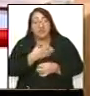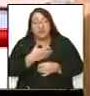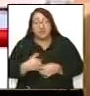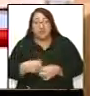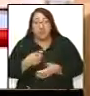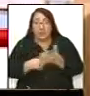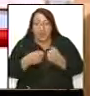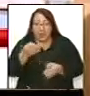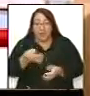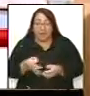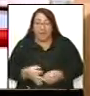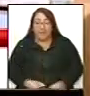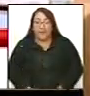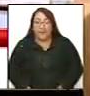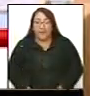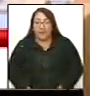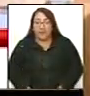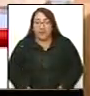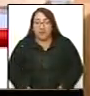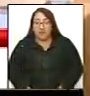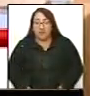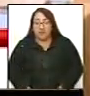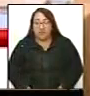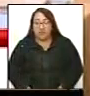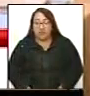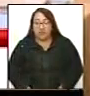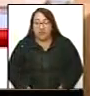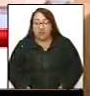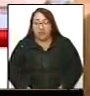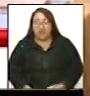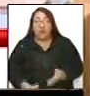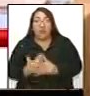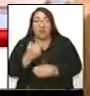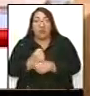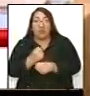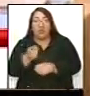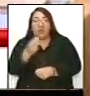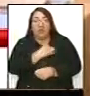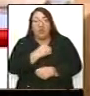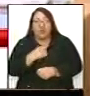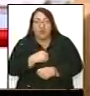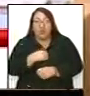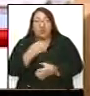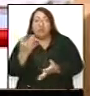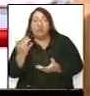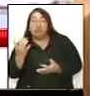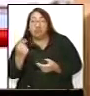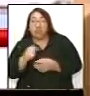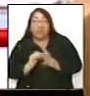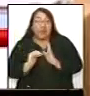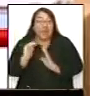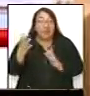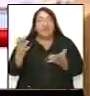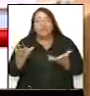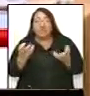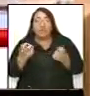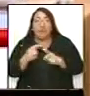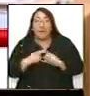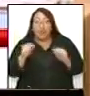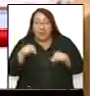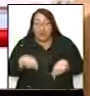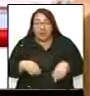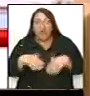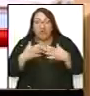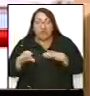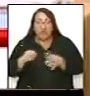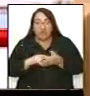es que estamos ante una nueva gestión ministerial y la expectativa puede ser alta, pero aquí lo que podemos